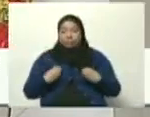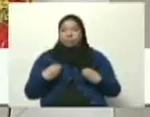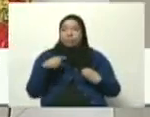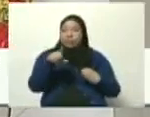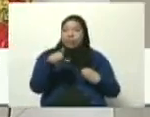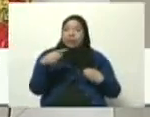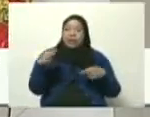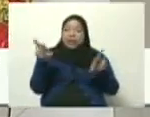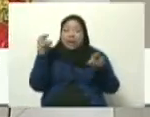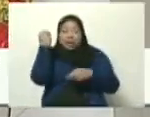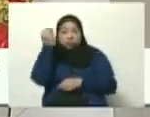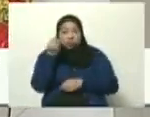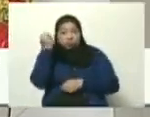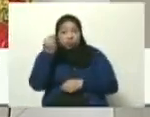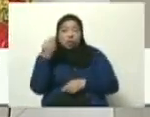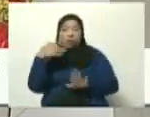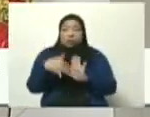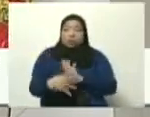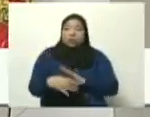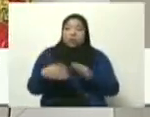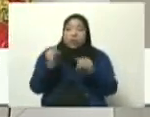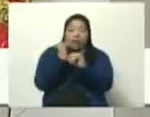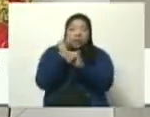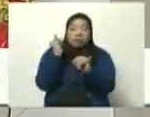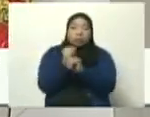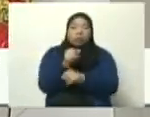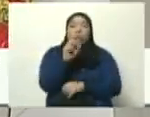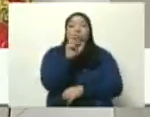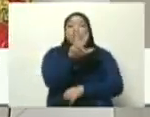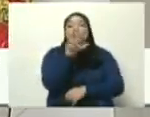reflexiones, y que está disponible en nuestra página web